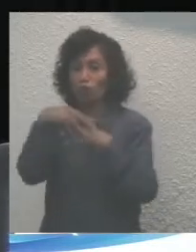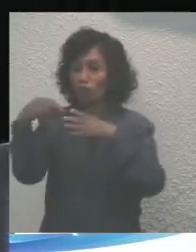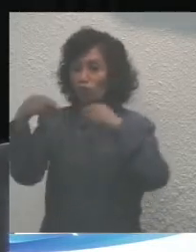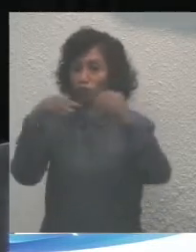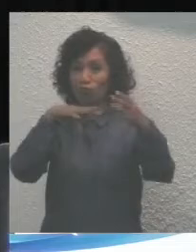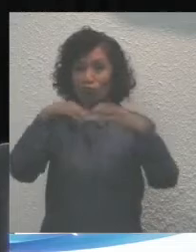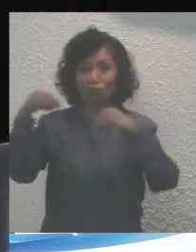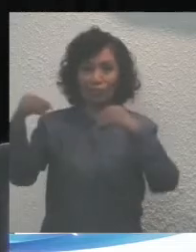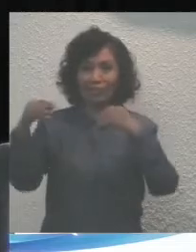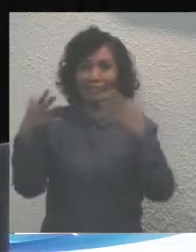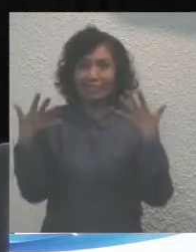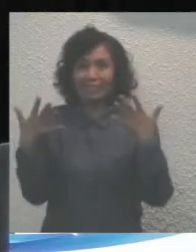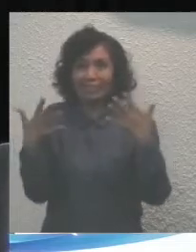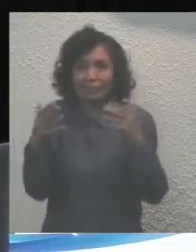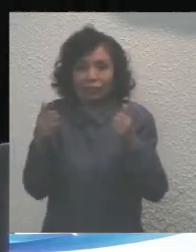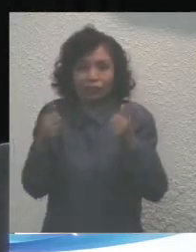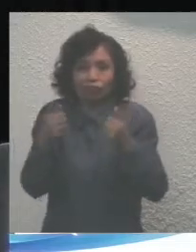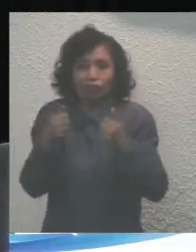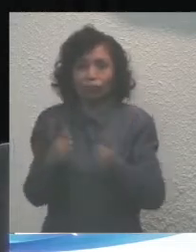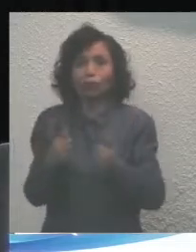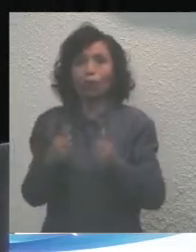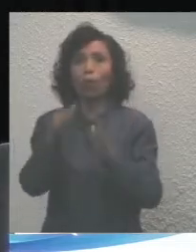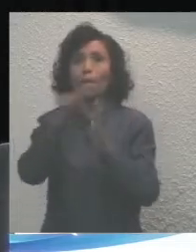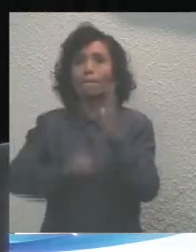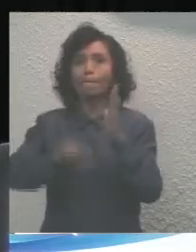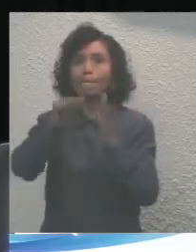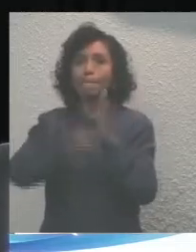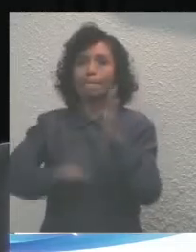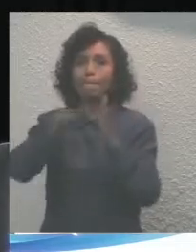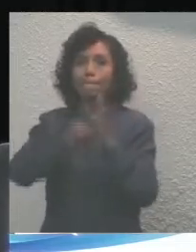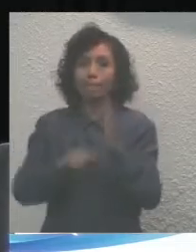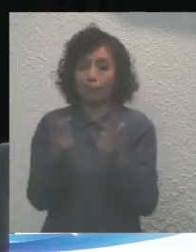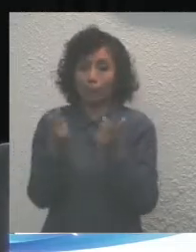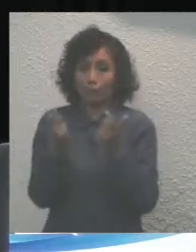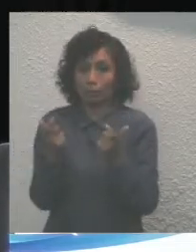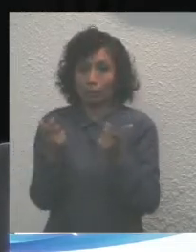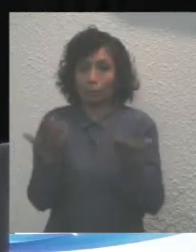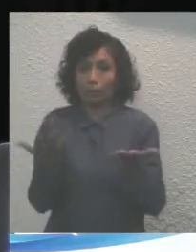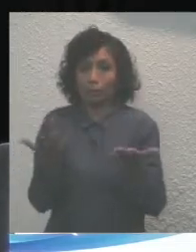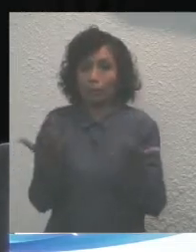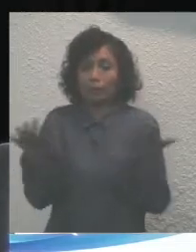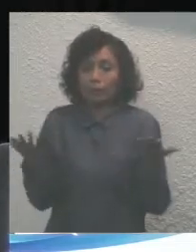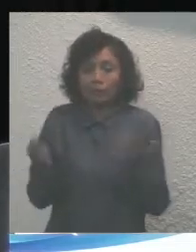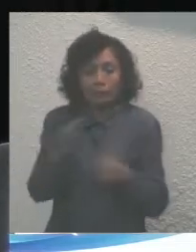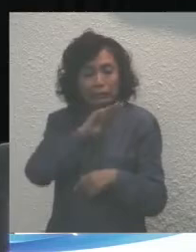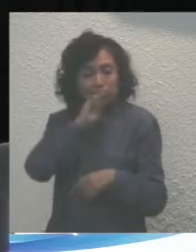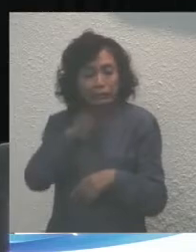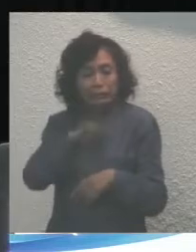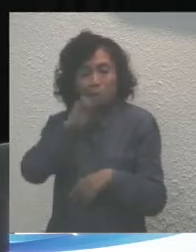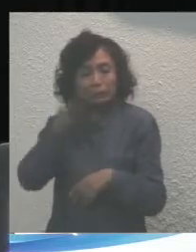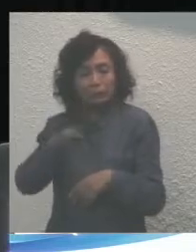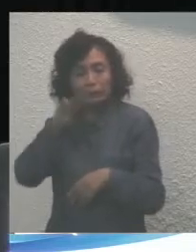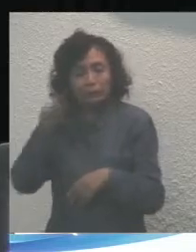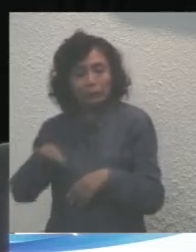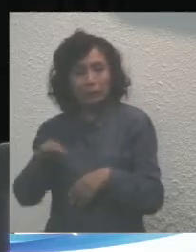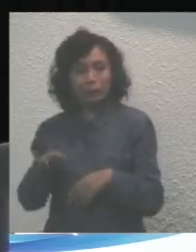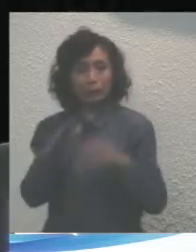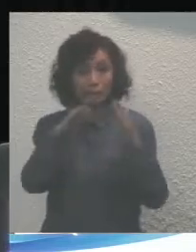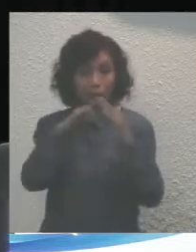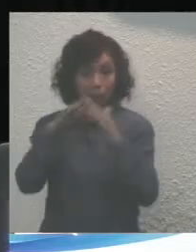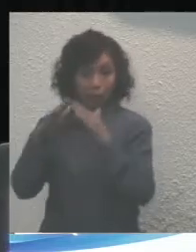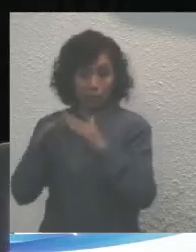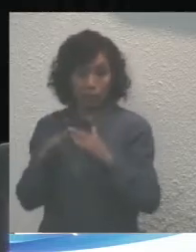que paralizó durante meses nuestra economía, que enlutó miles de hogares y